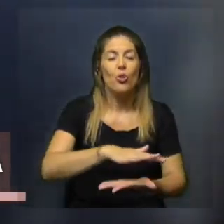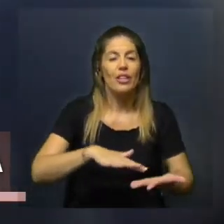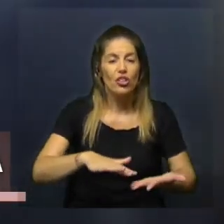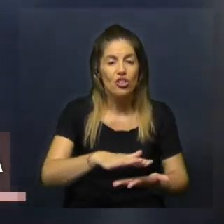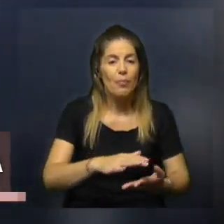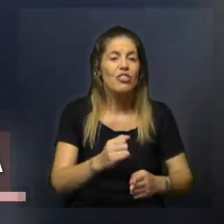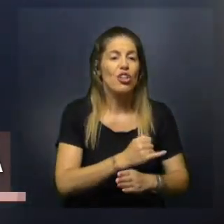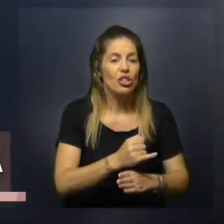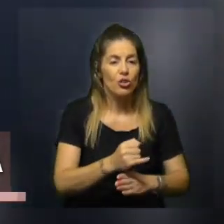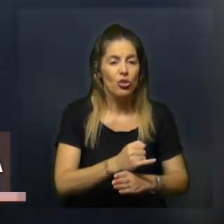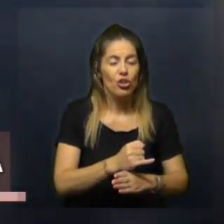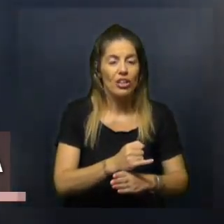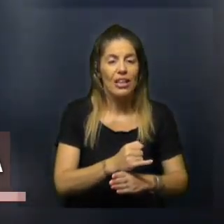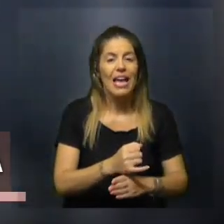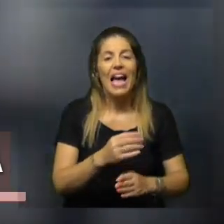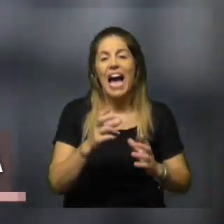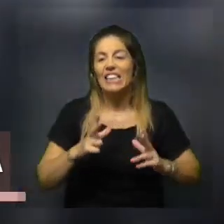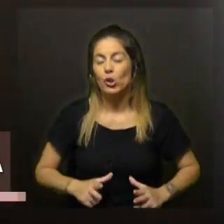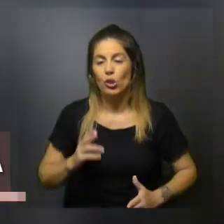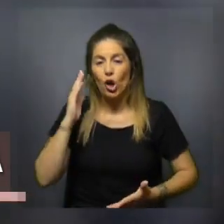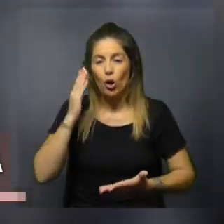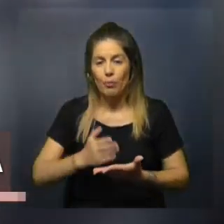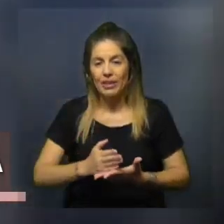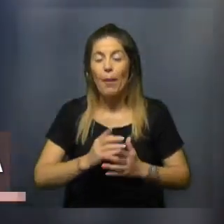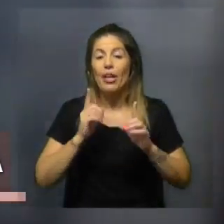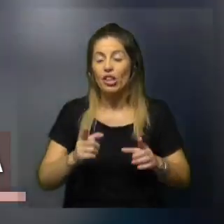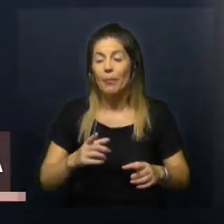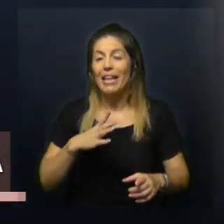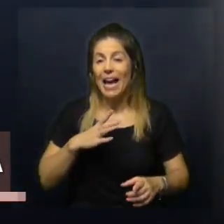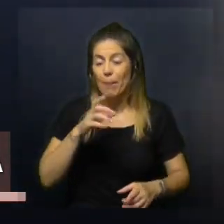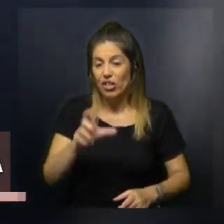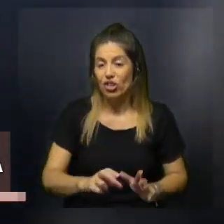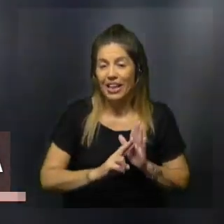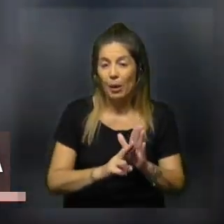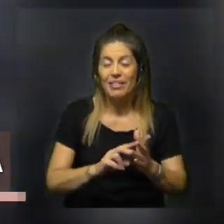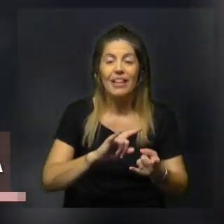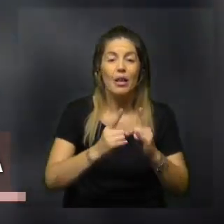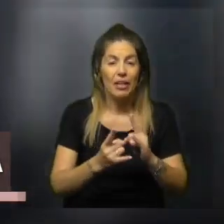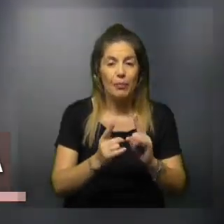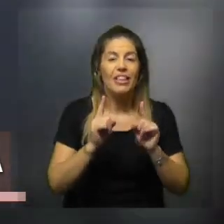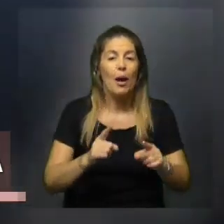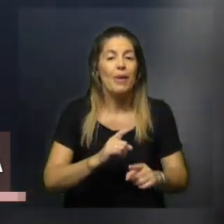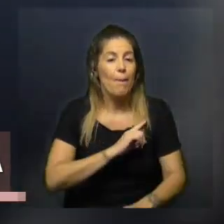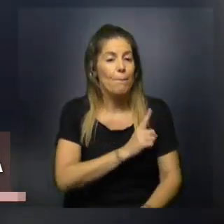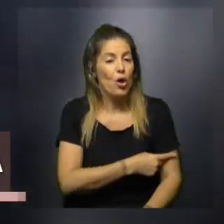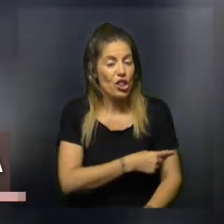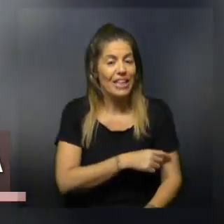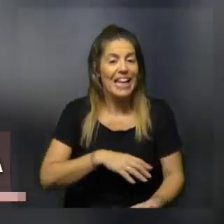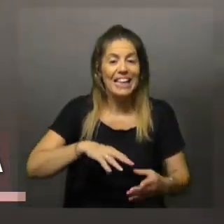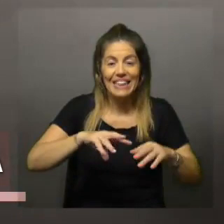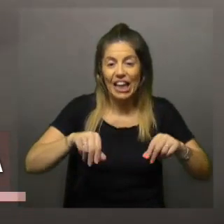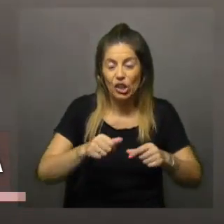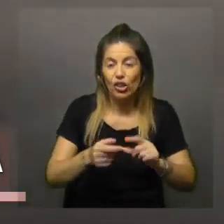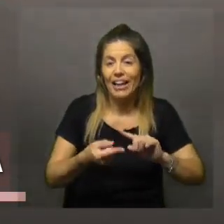institucionales, que tiene actitudes golpistas, pero que también tiene un núcleo importante en el Parlamento y que también tiene poderes territoriales en términos de relación con